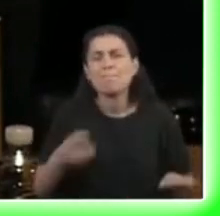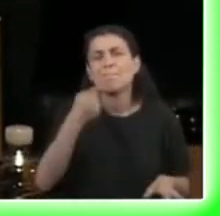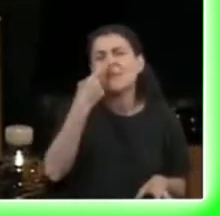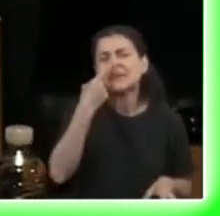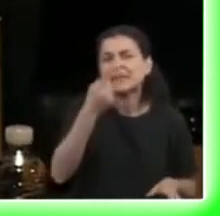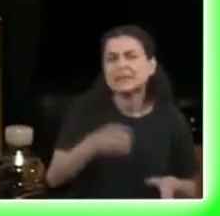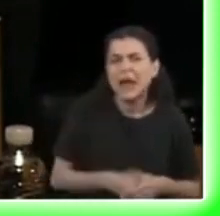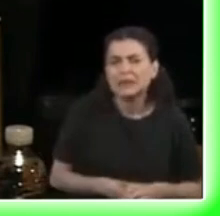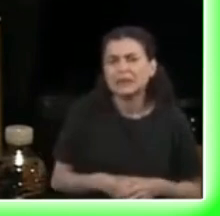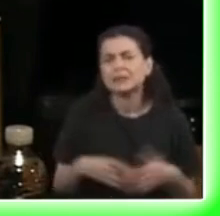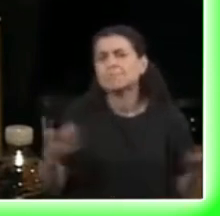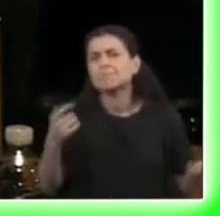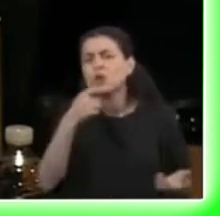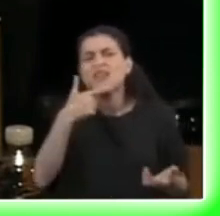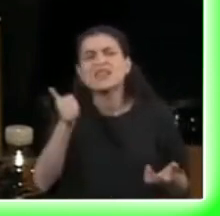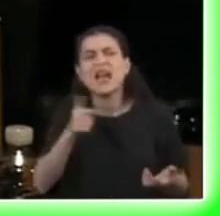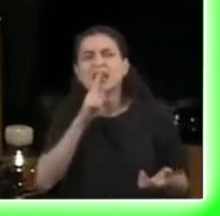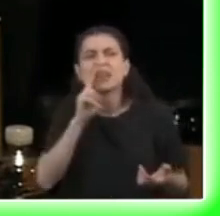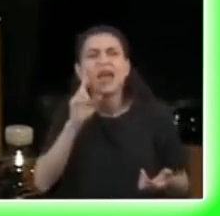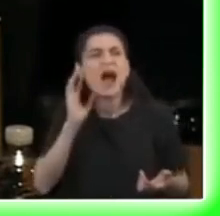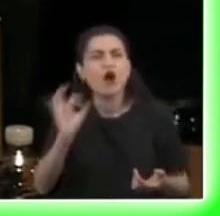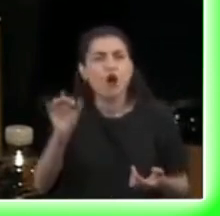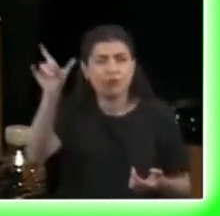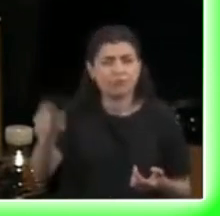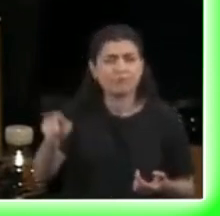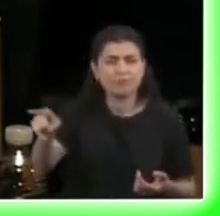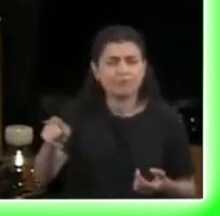Santiago, con mucha generosidad,